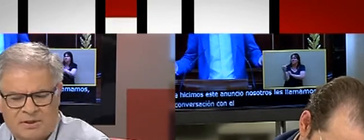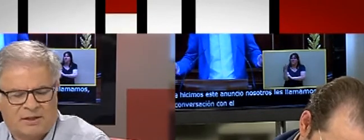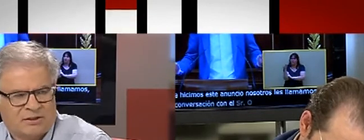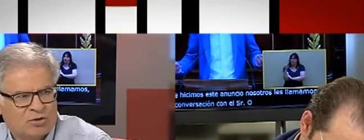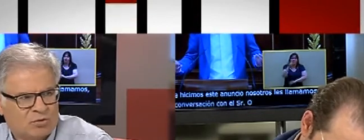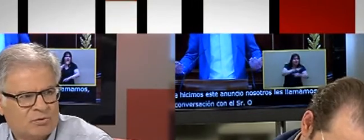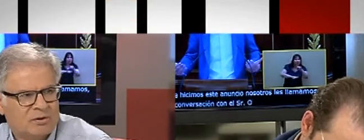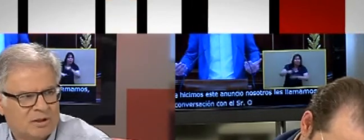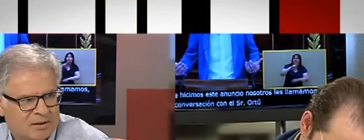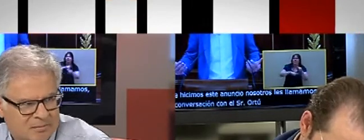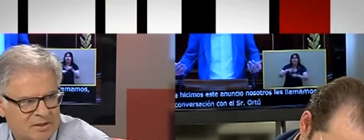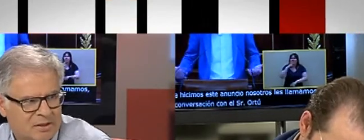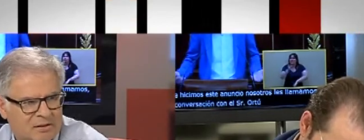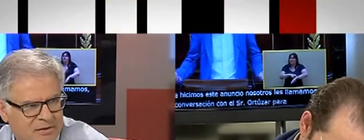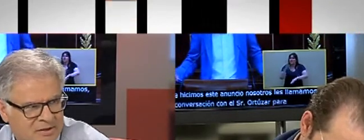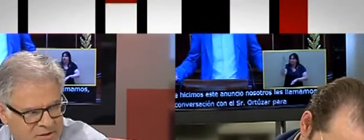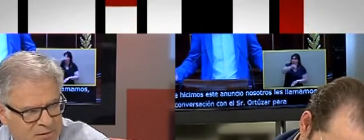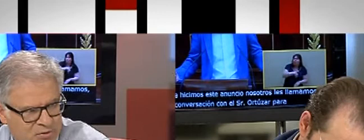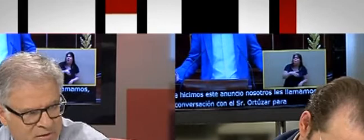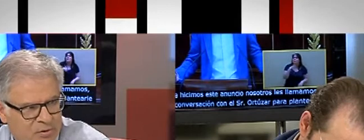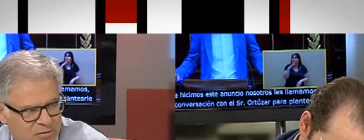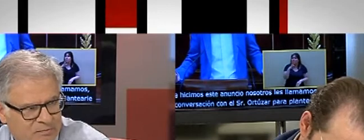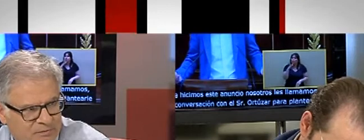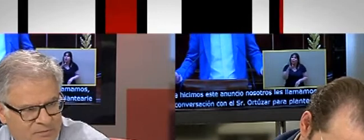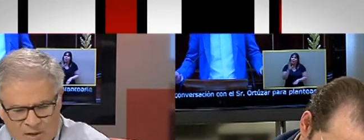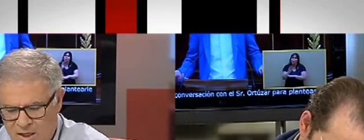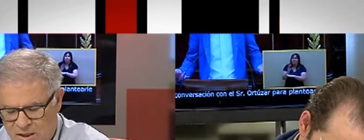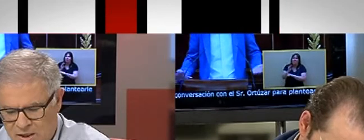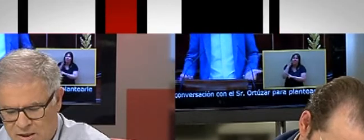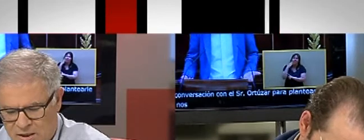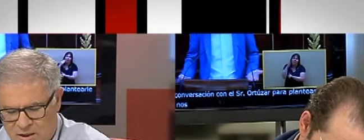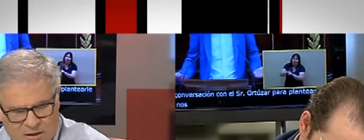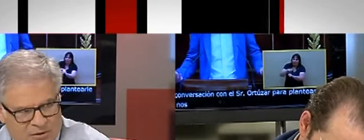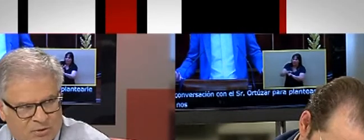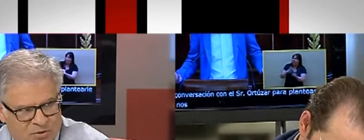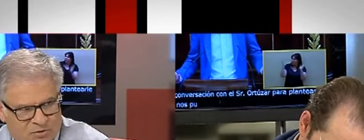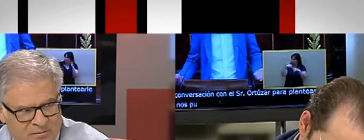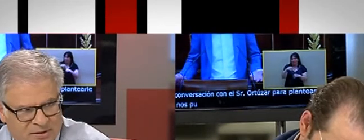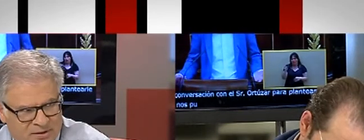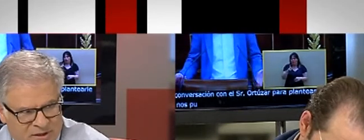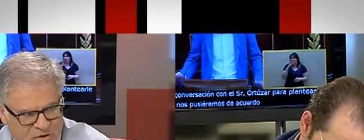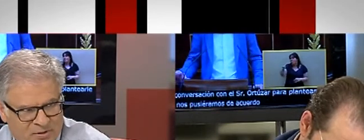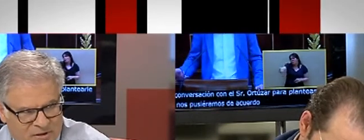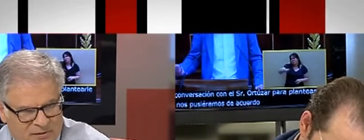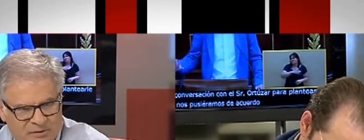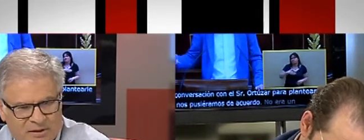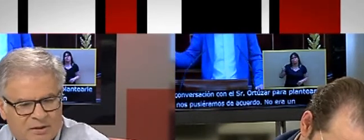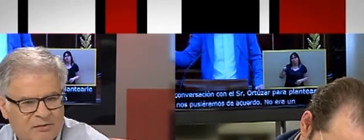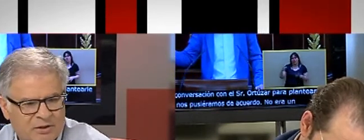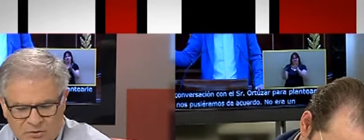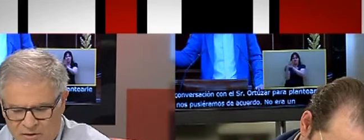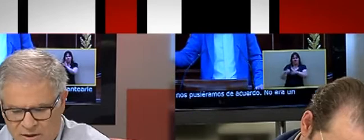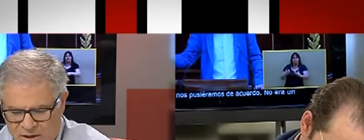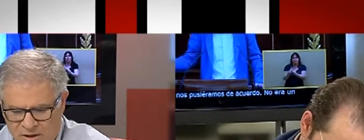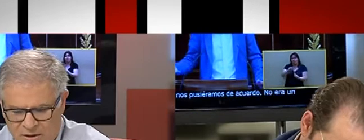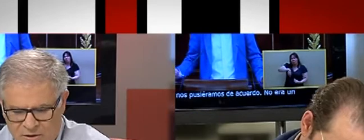se le tiró una mesa de estratexia pulsera yo creo que es un tema de normas le lo hace desde el